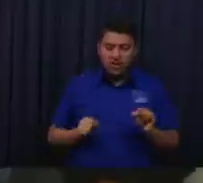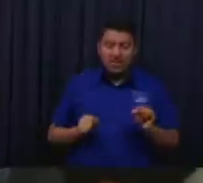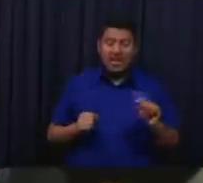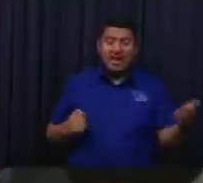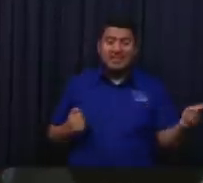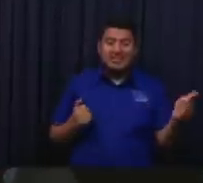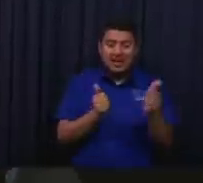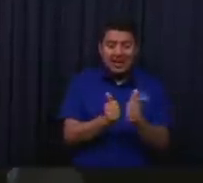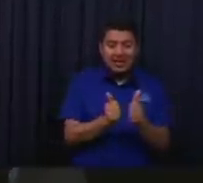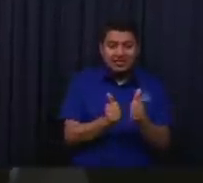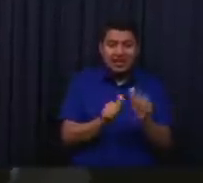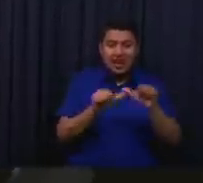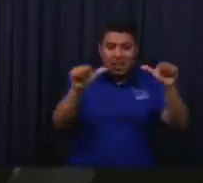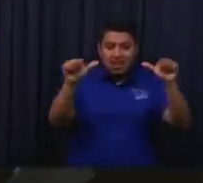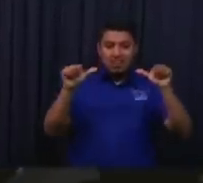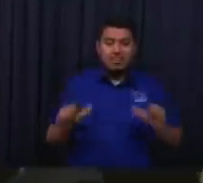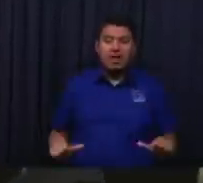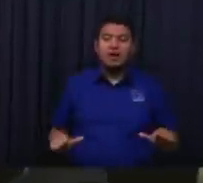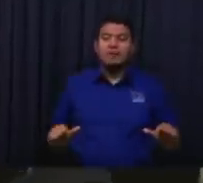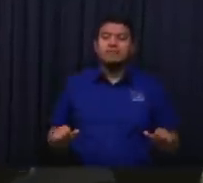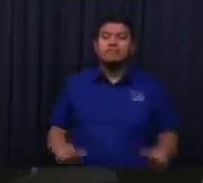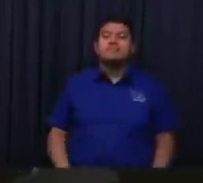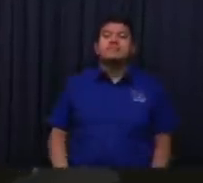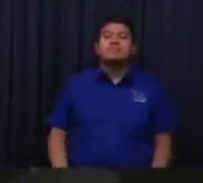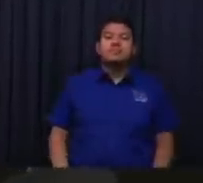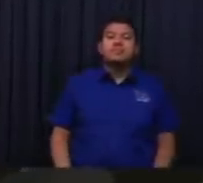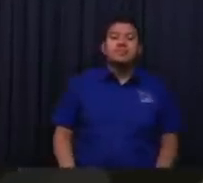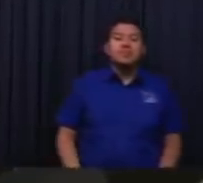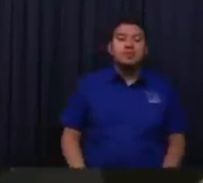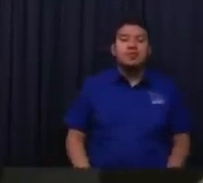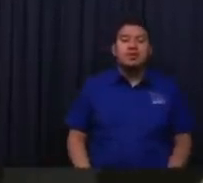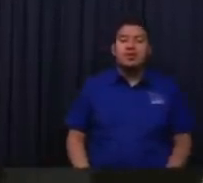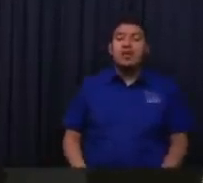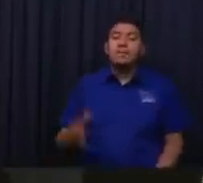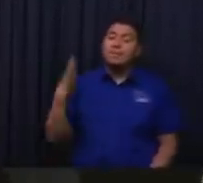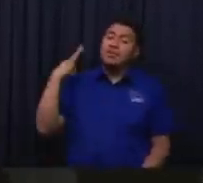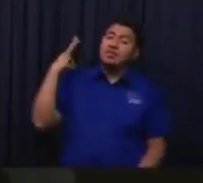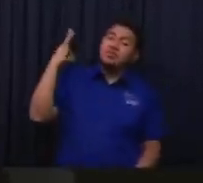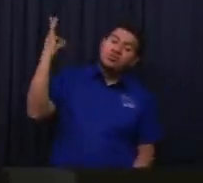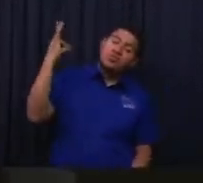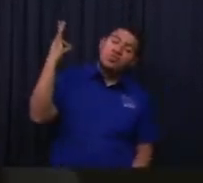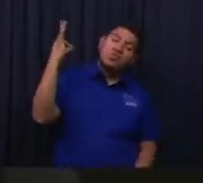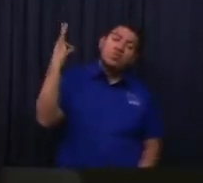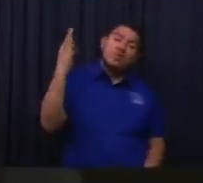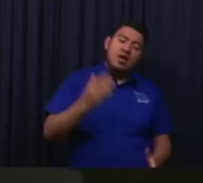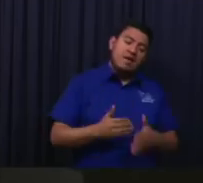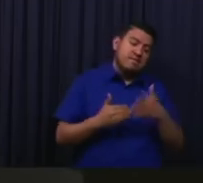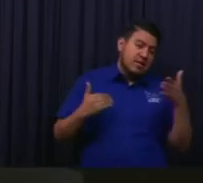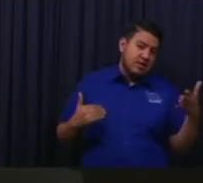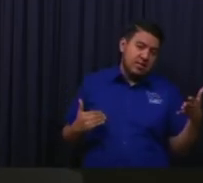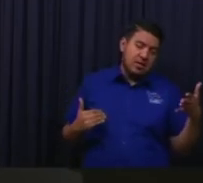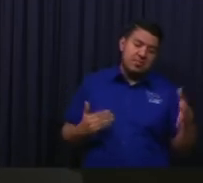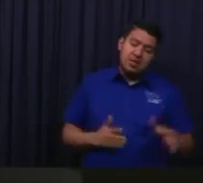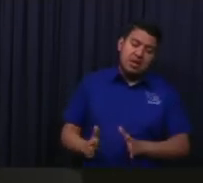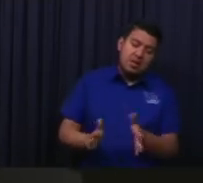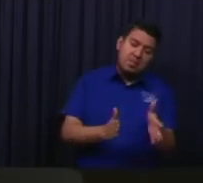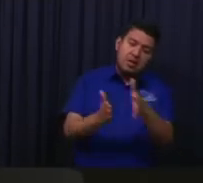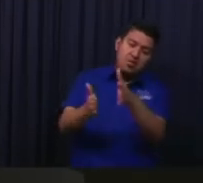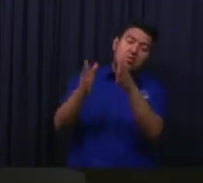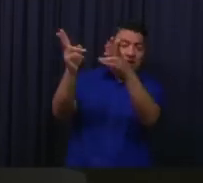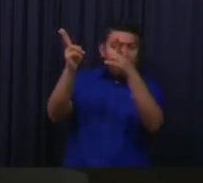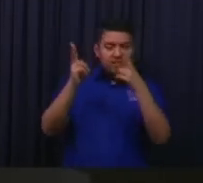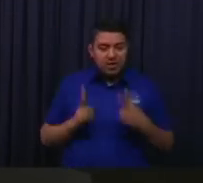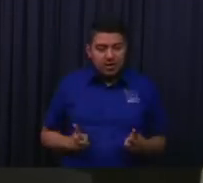decirle: también necesito de ti, Señor, la invitación está abierta para que usted encamine sus pasos y que